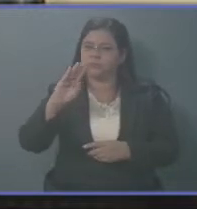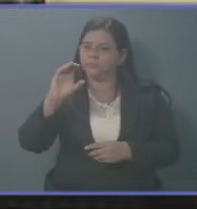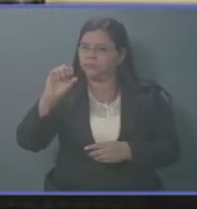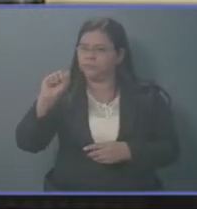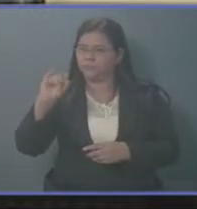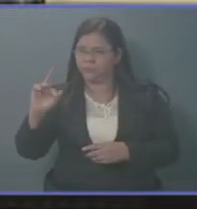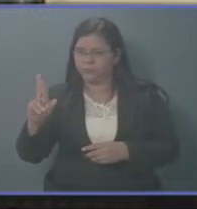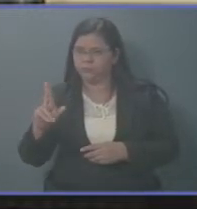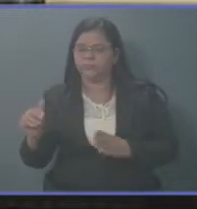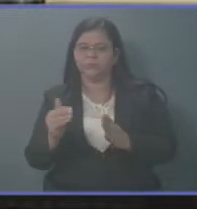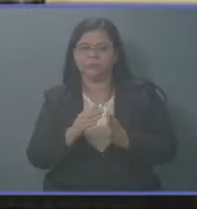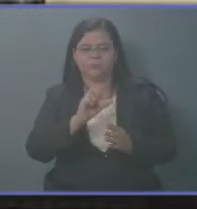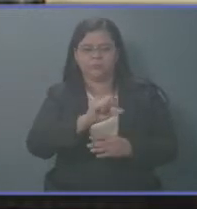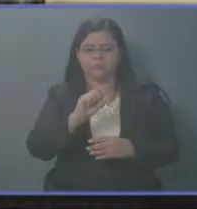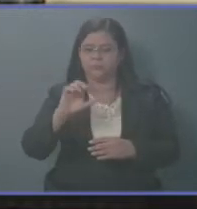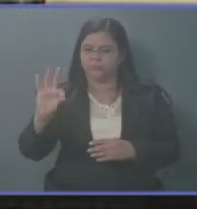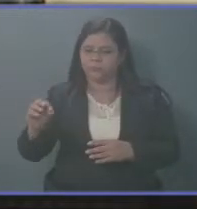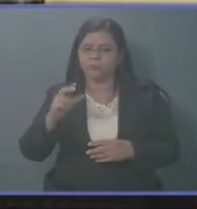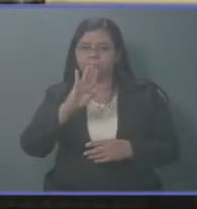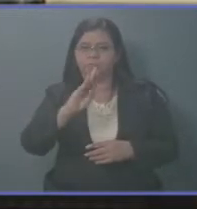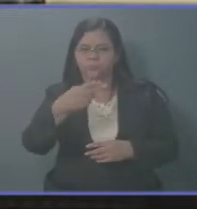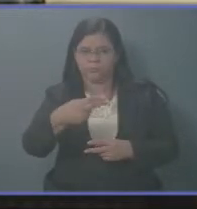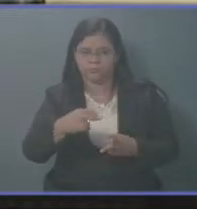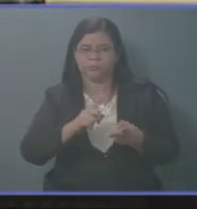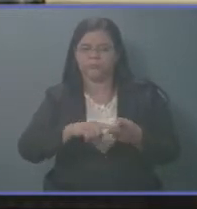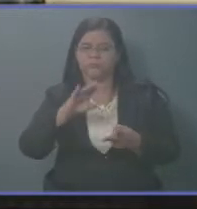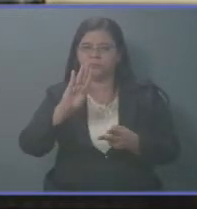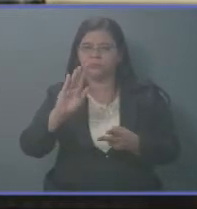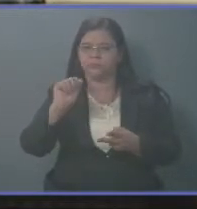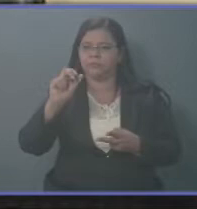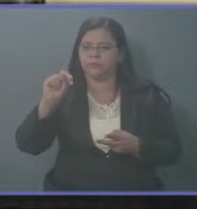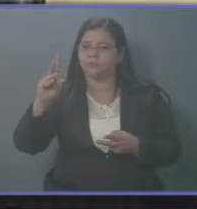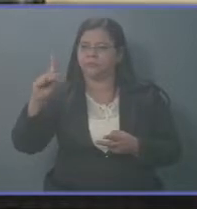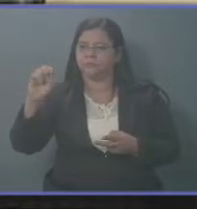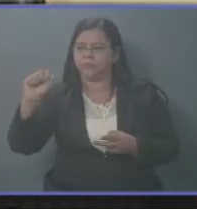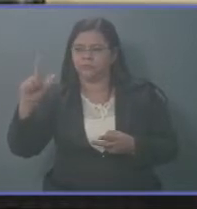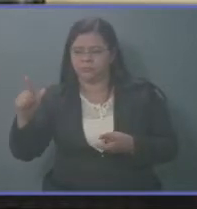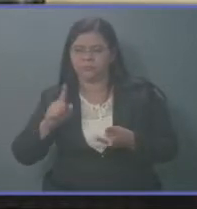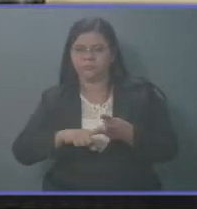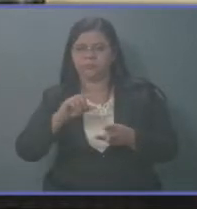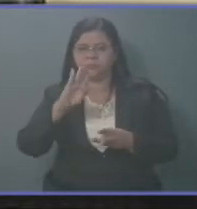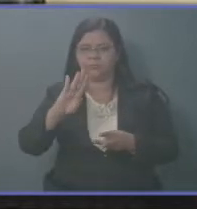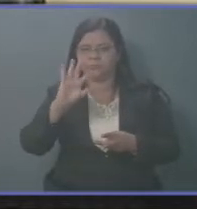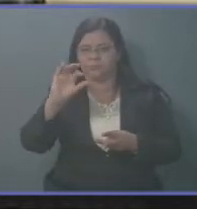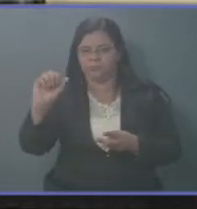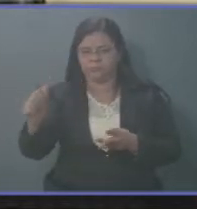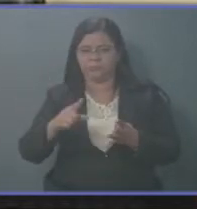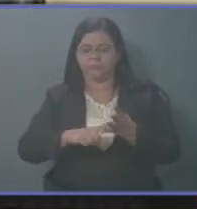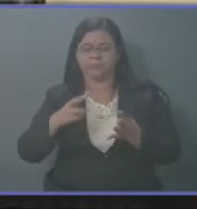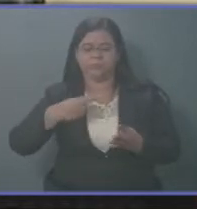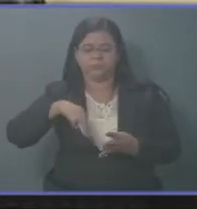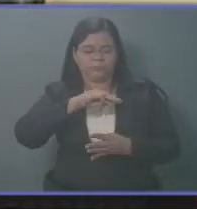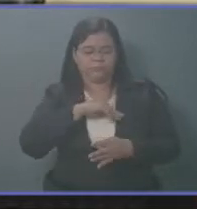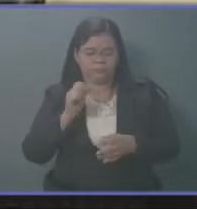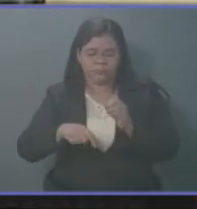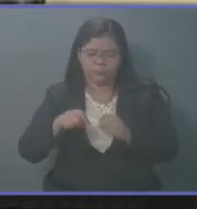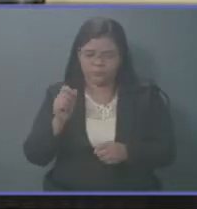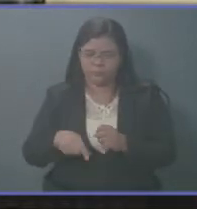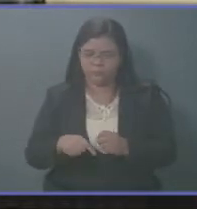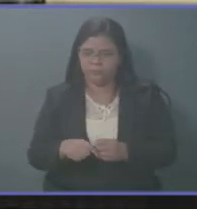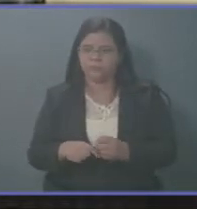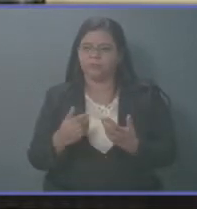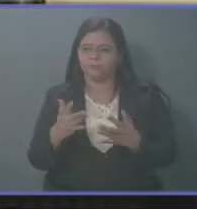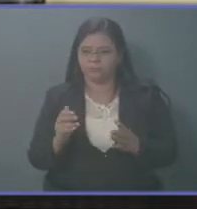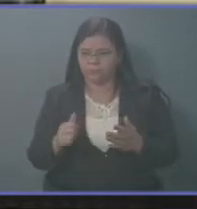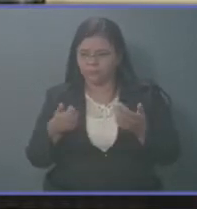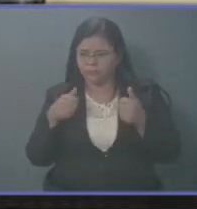Reserva, Superintendencia del Tema Financiero, Banco Hipotecario, Banco de Desarrollo de El Salvador, Banco de Fomento Agropecuario, ni al Ministerio de Agricultura y Ganadería, quienes con sus